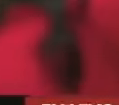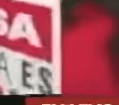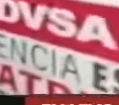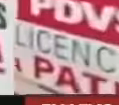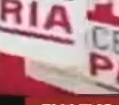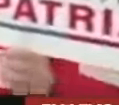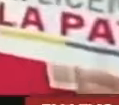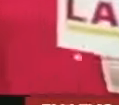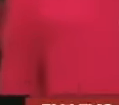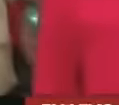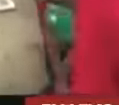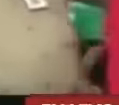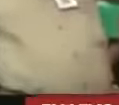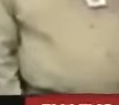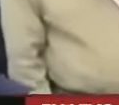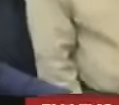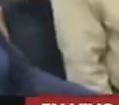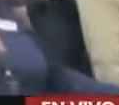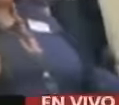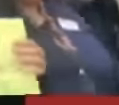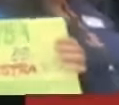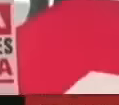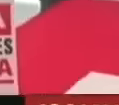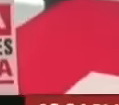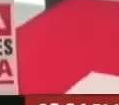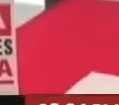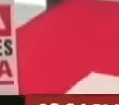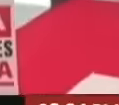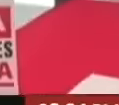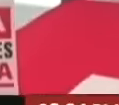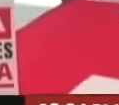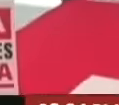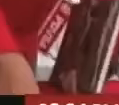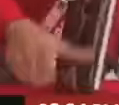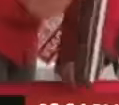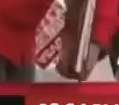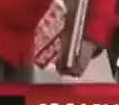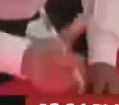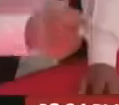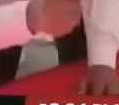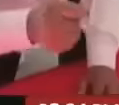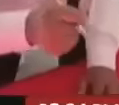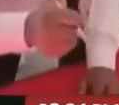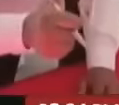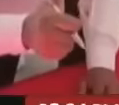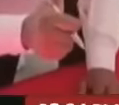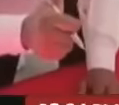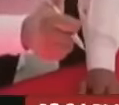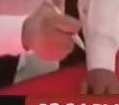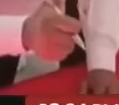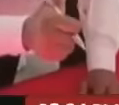Maduro y su compromiso con la independencia y la soberanía de la nación.